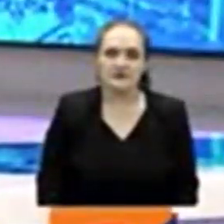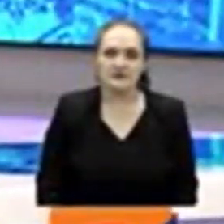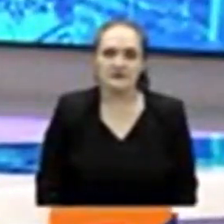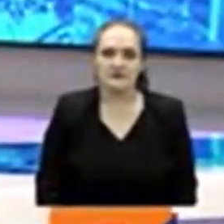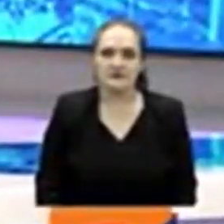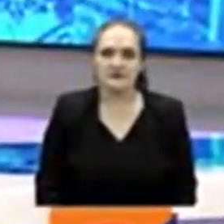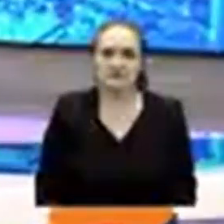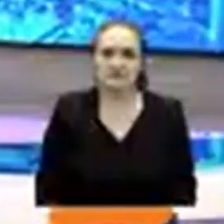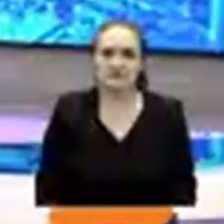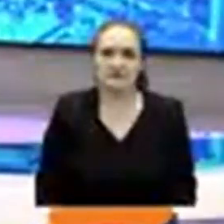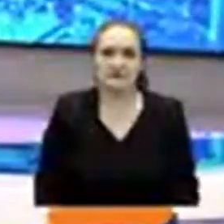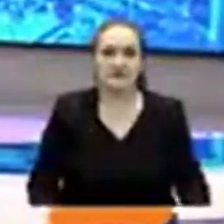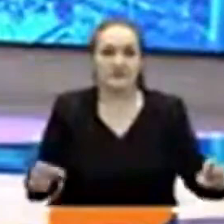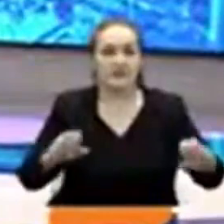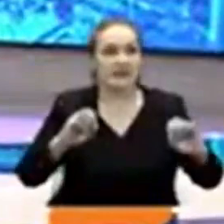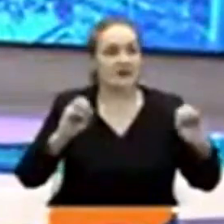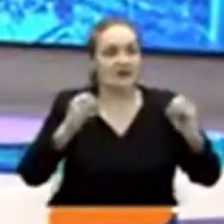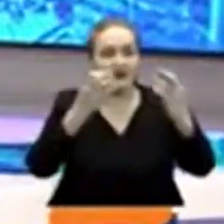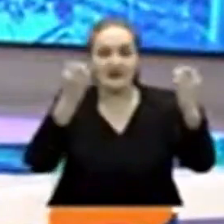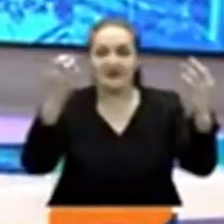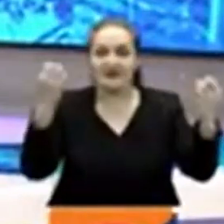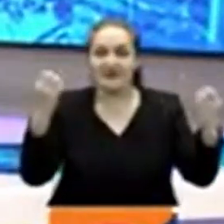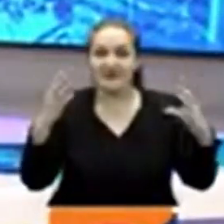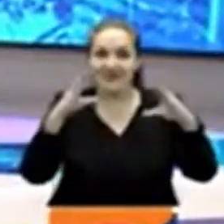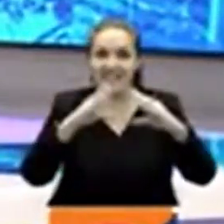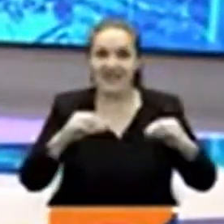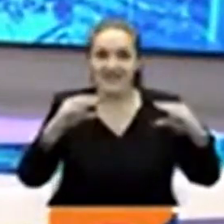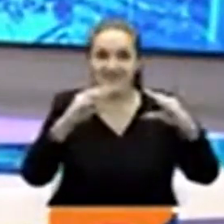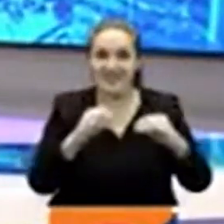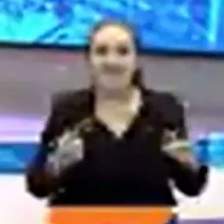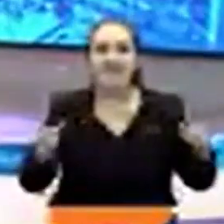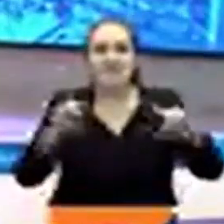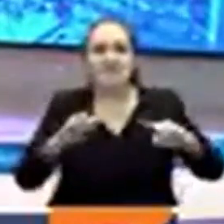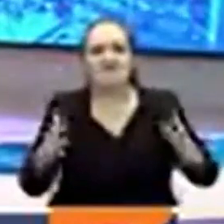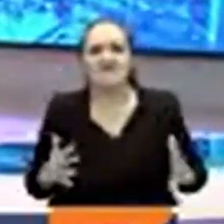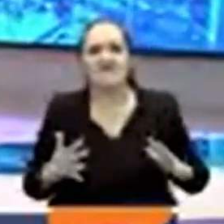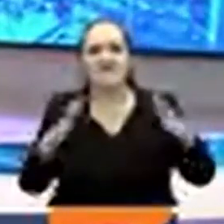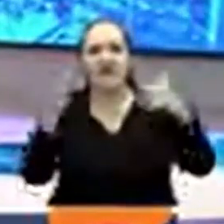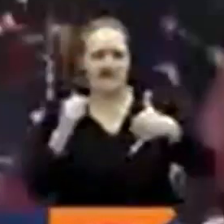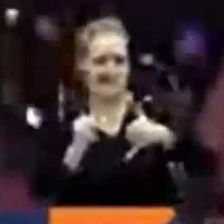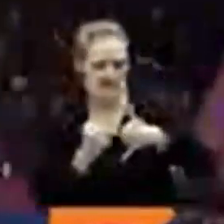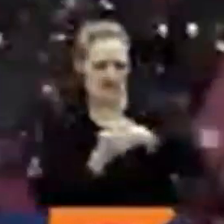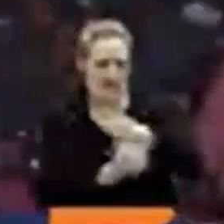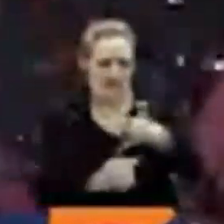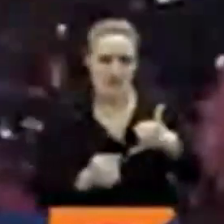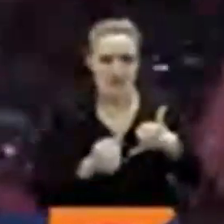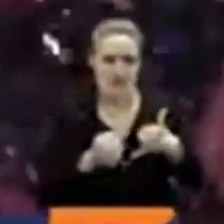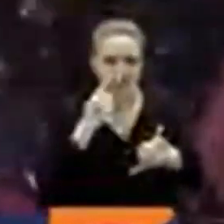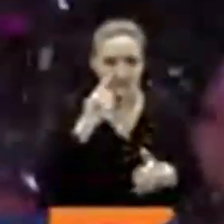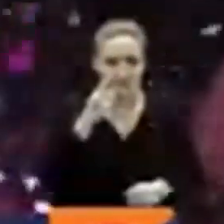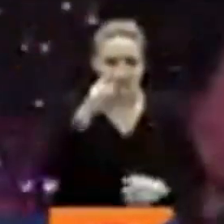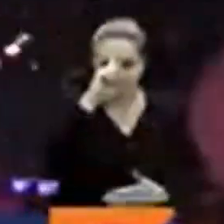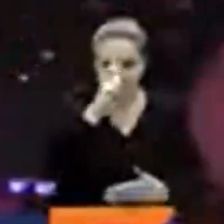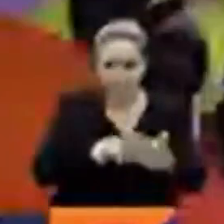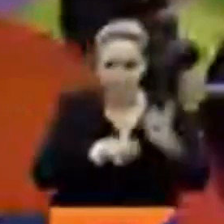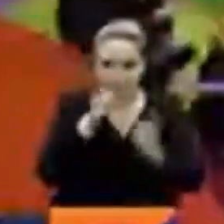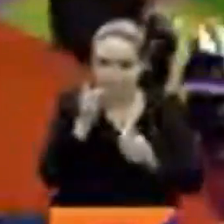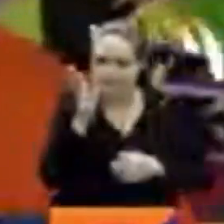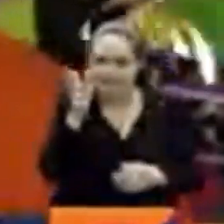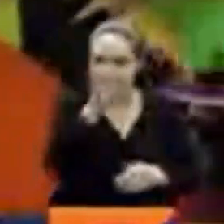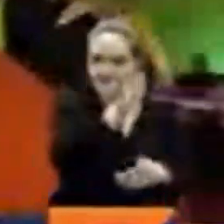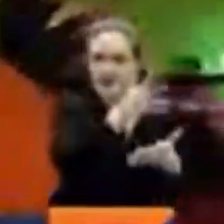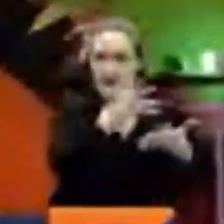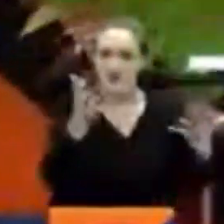Y con el encendido del alumbrado navideño llegan también las fiestas al país. Aquí para que ustedes se vayan agendando porque está